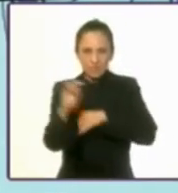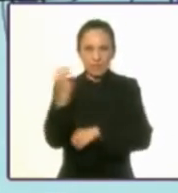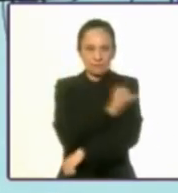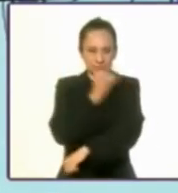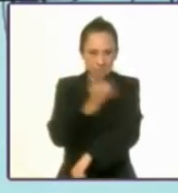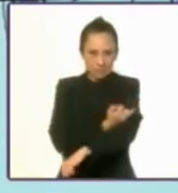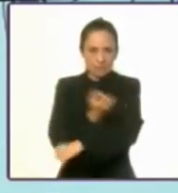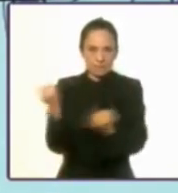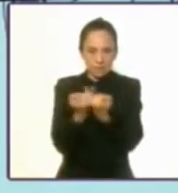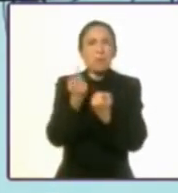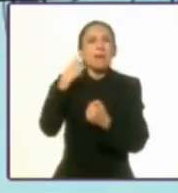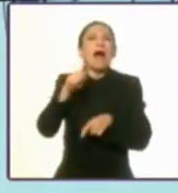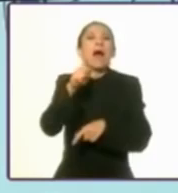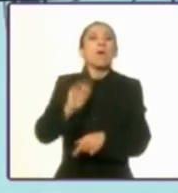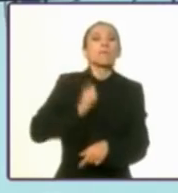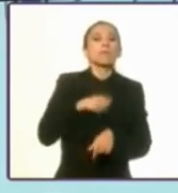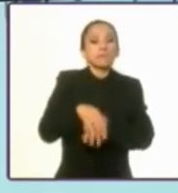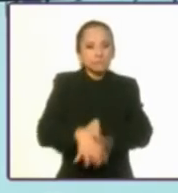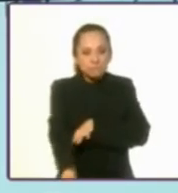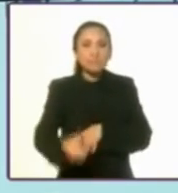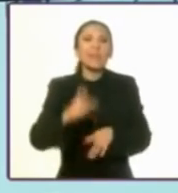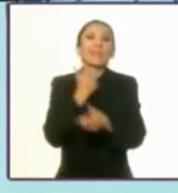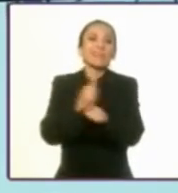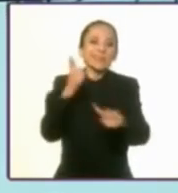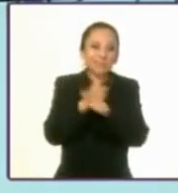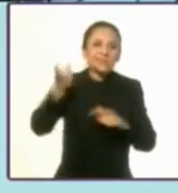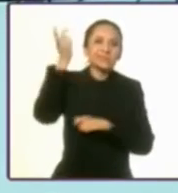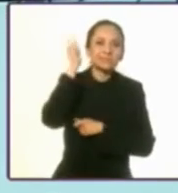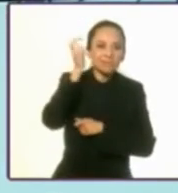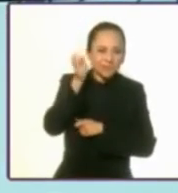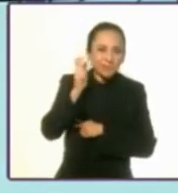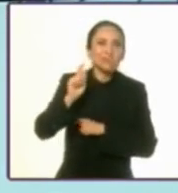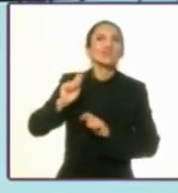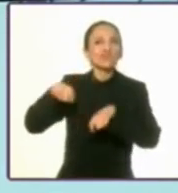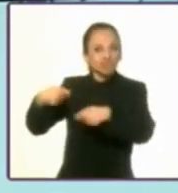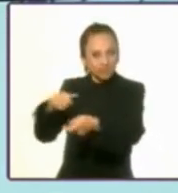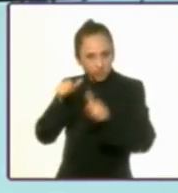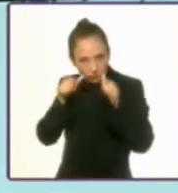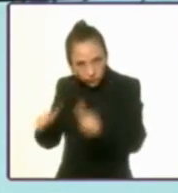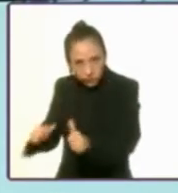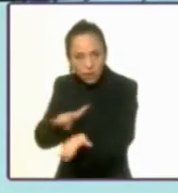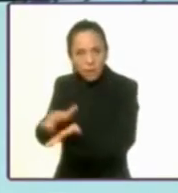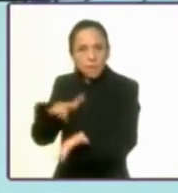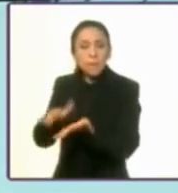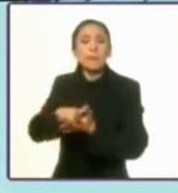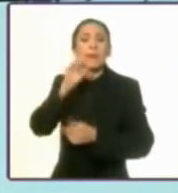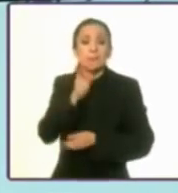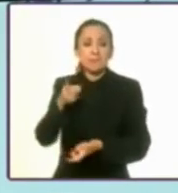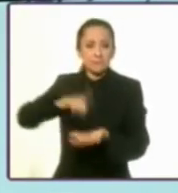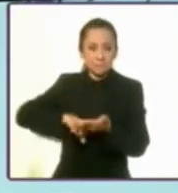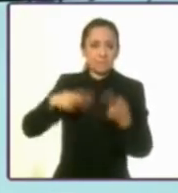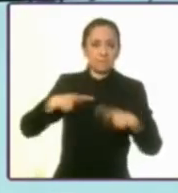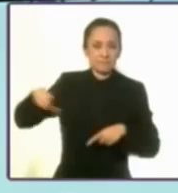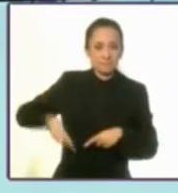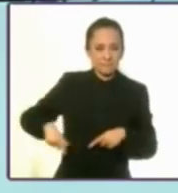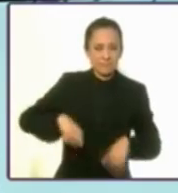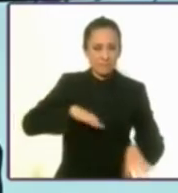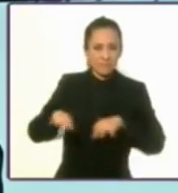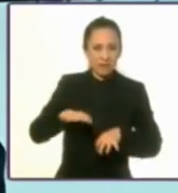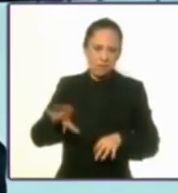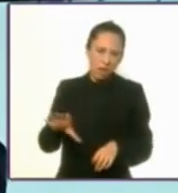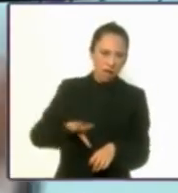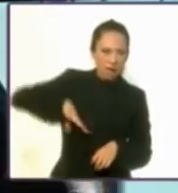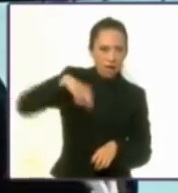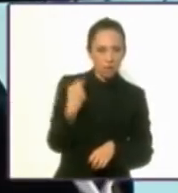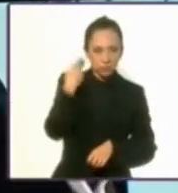costos para taxistas microbuseros y acabar con los abusos a los servidores públicos esto sólo se puede